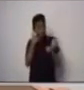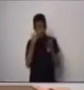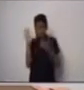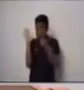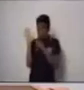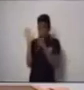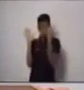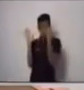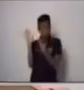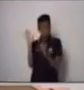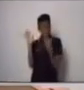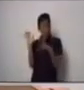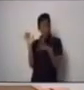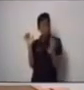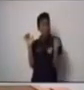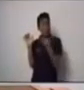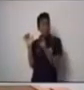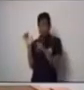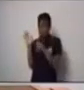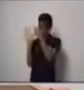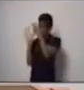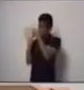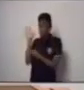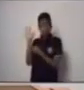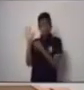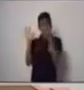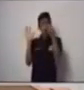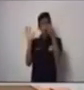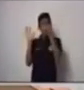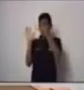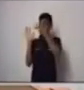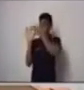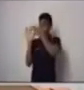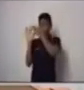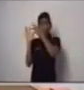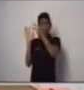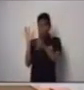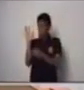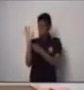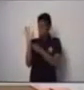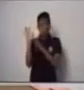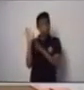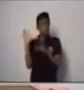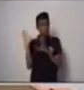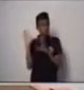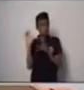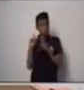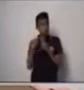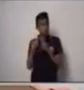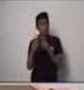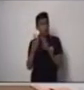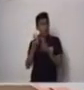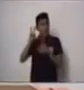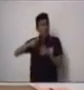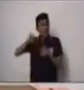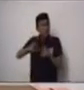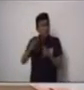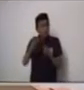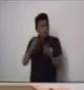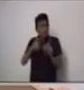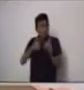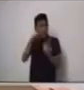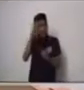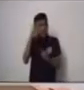tenemos dos gavetas arriba y dos gavetas abajo pero que necesitamos más gavetas